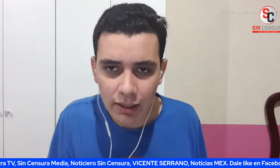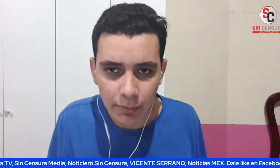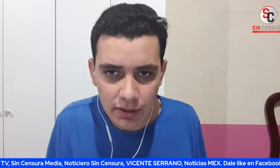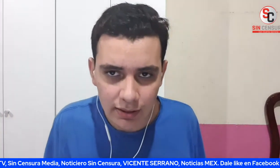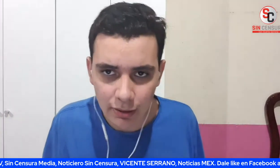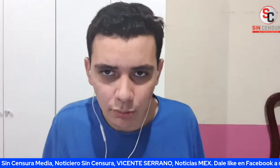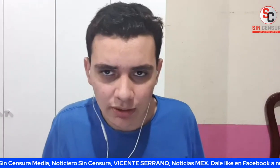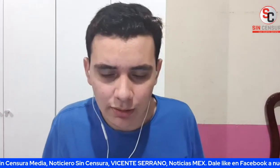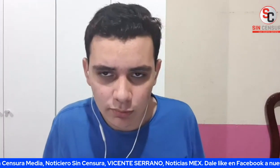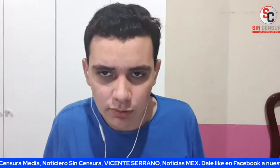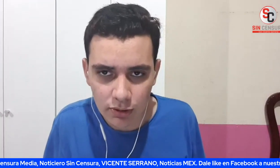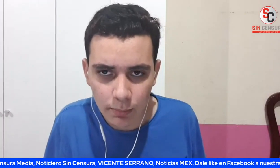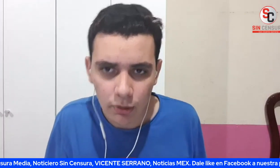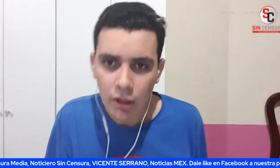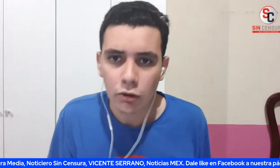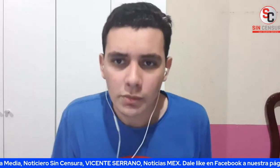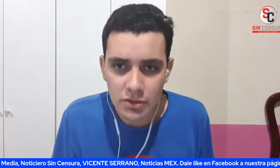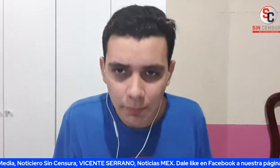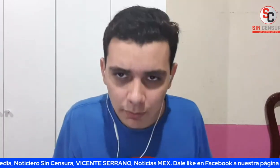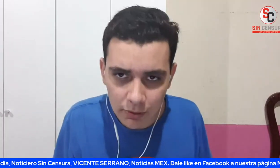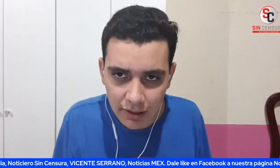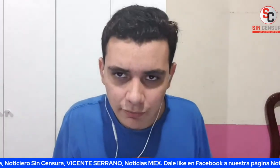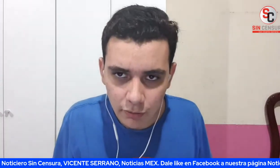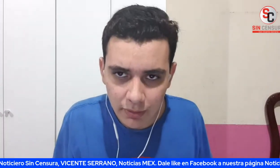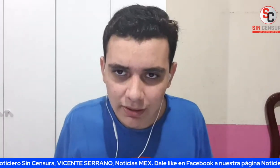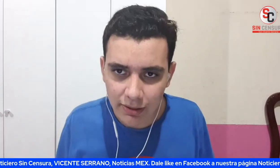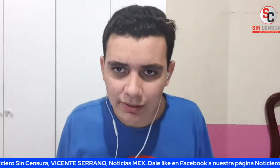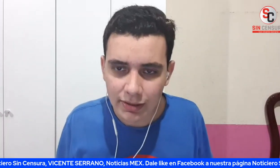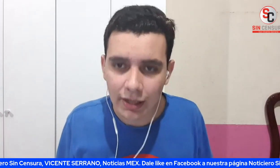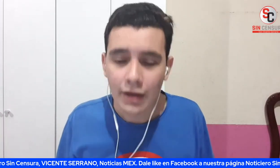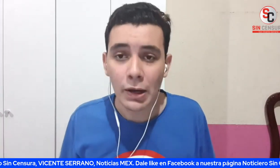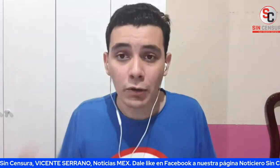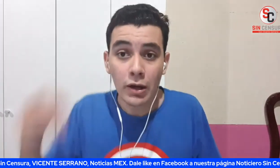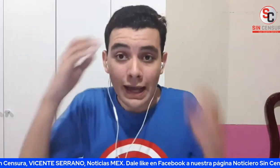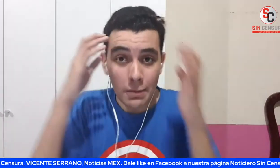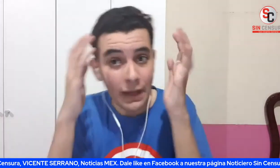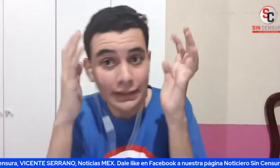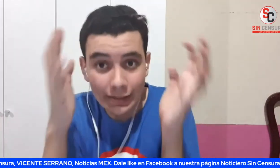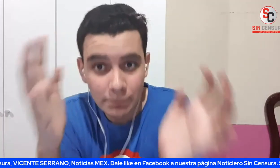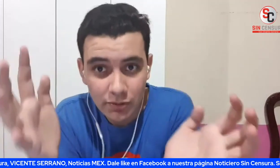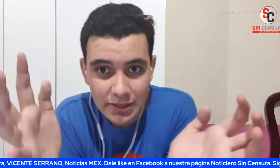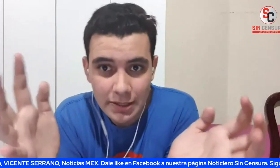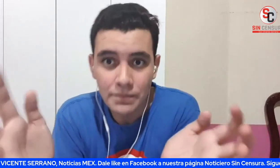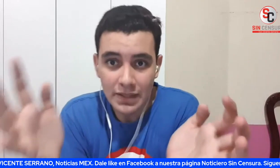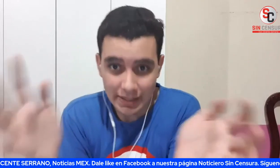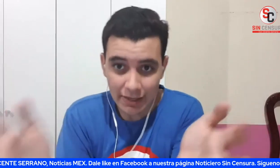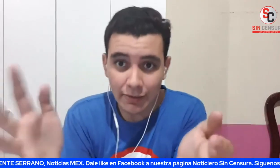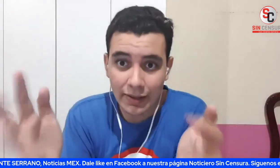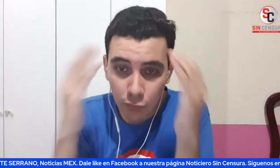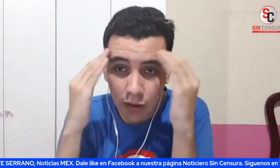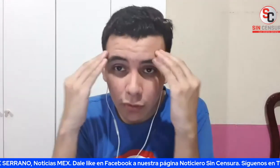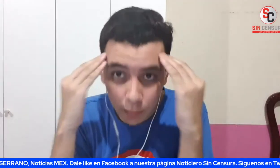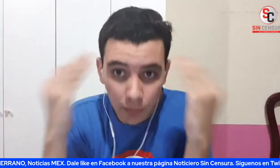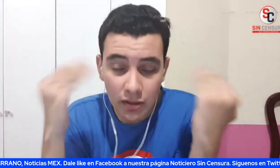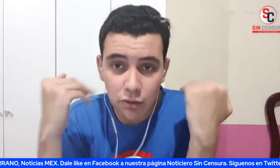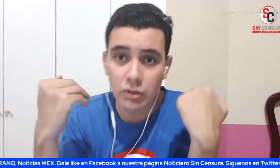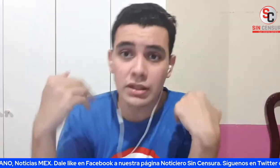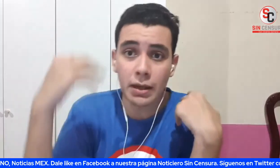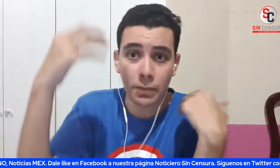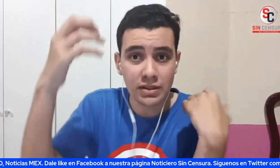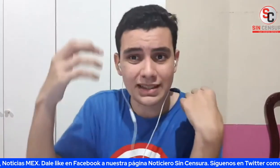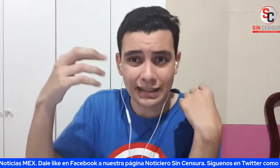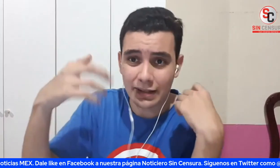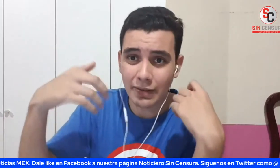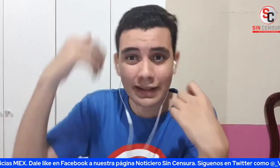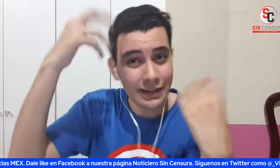lista, como tú ya lo mencionabas en este reportaje que se saca, a líderes mundiales que en dado momento funcionaron